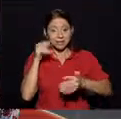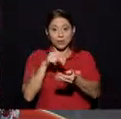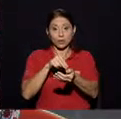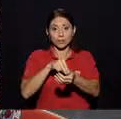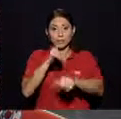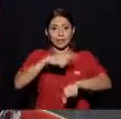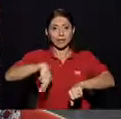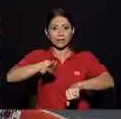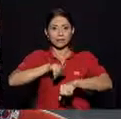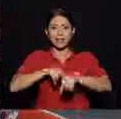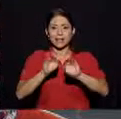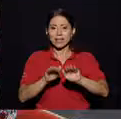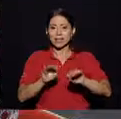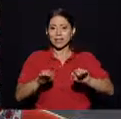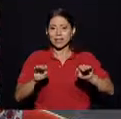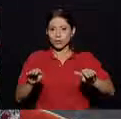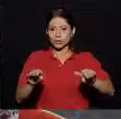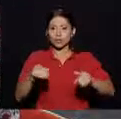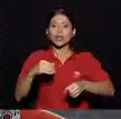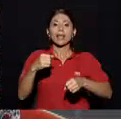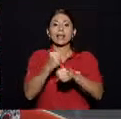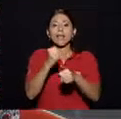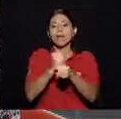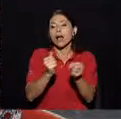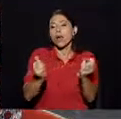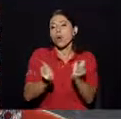de Niños trabaja dentro de un gran grupo de